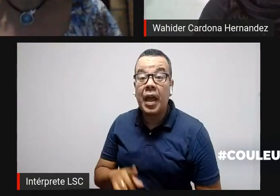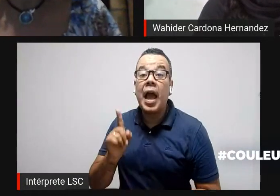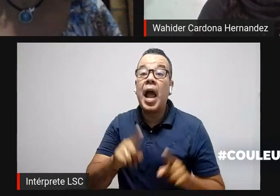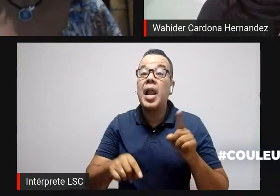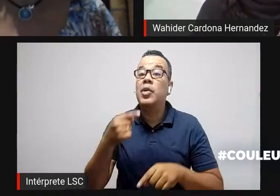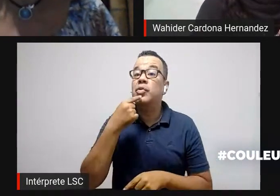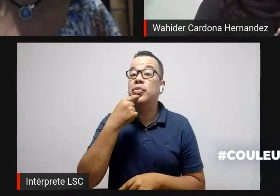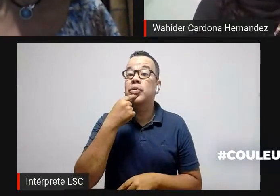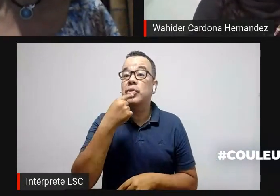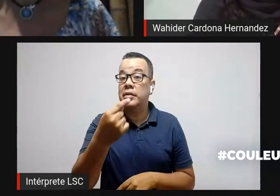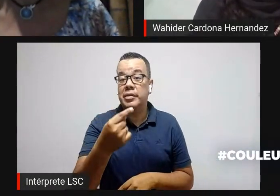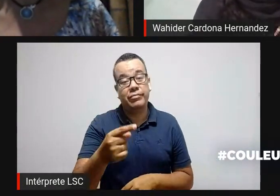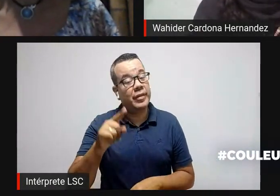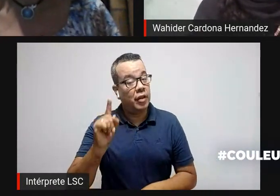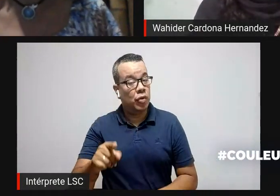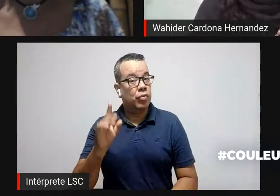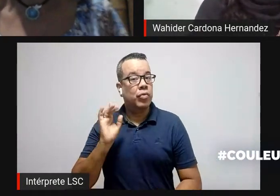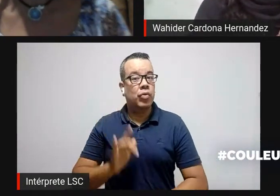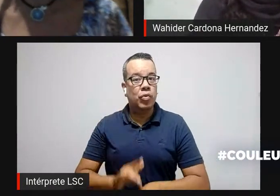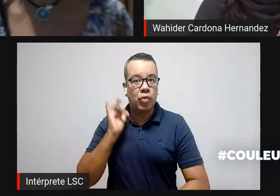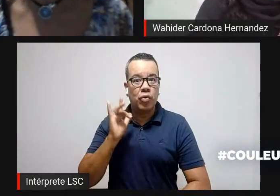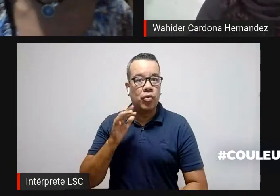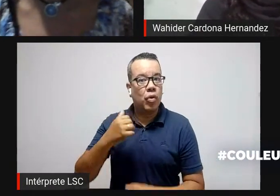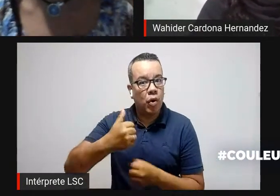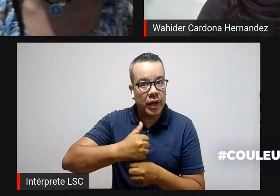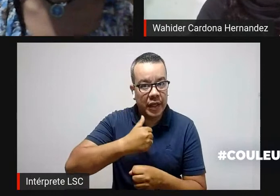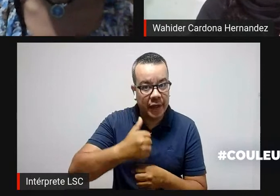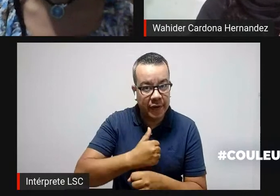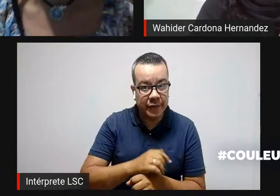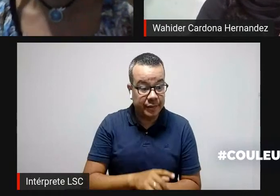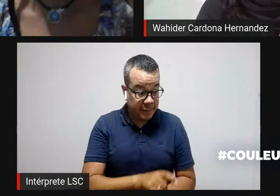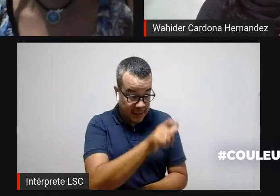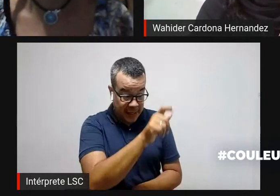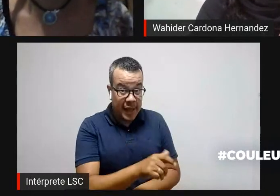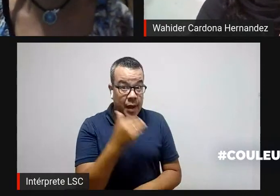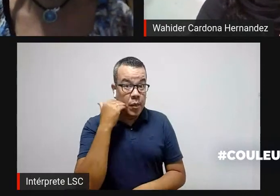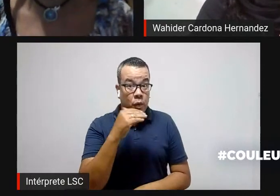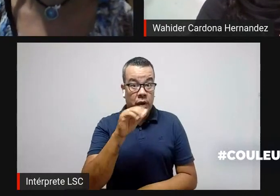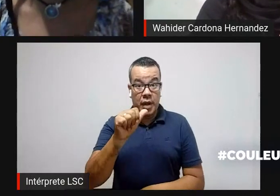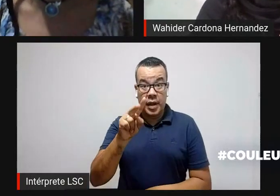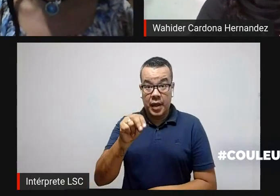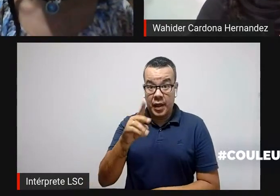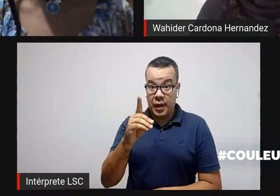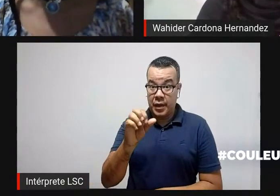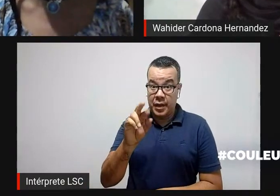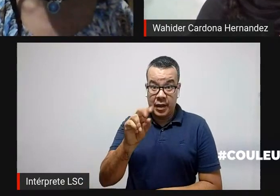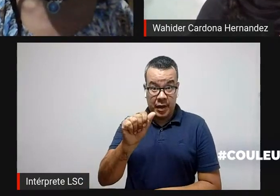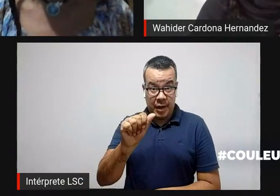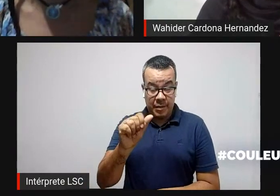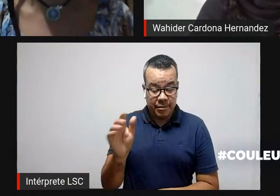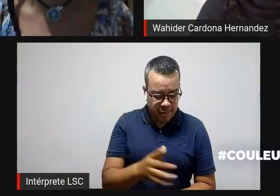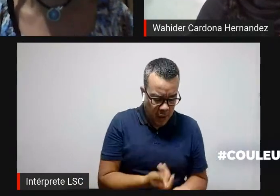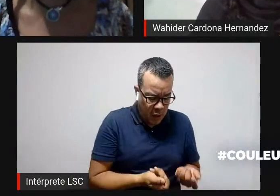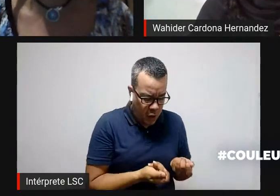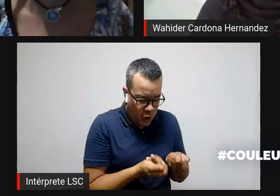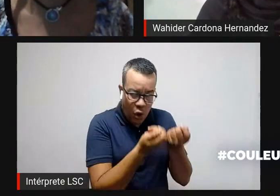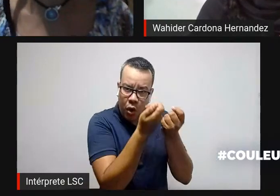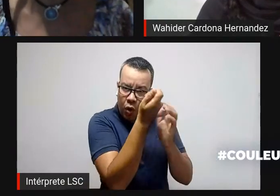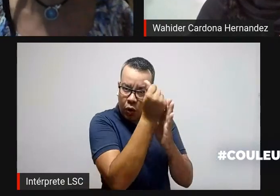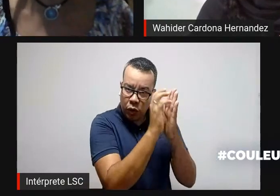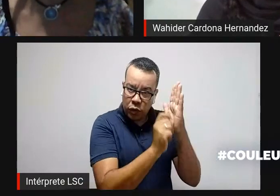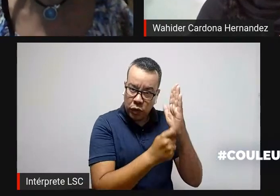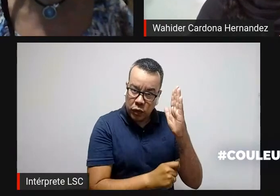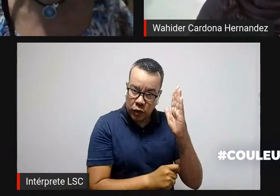a laburar obligado. Andrea Gualeque crea preciosas artesanías, teje